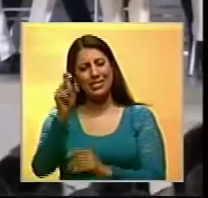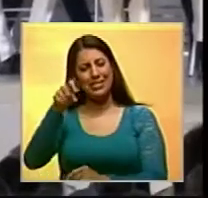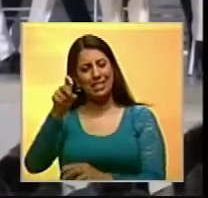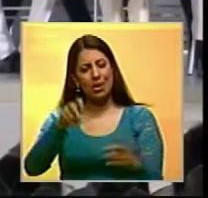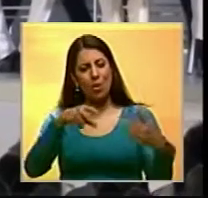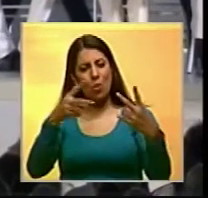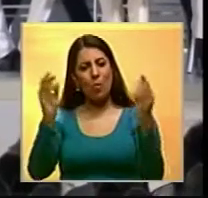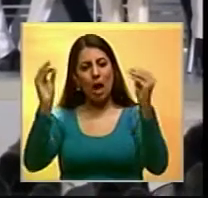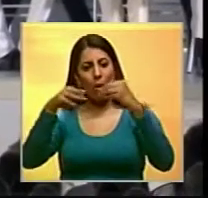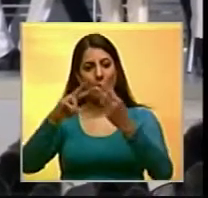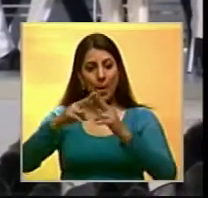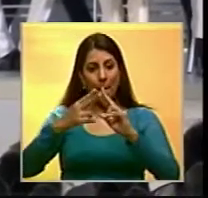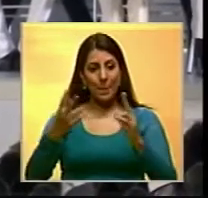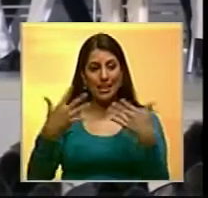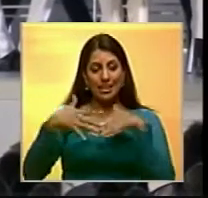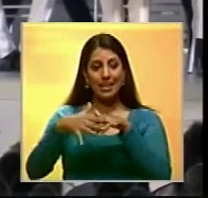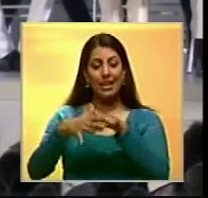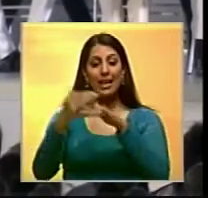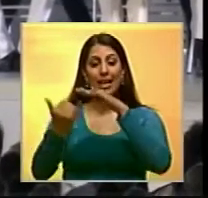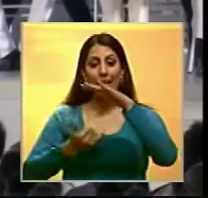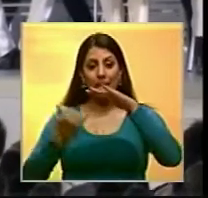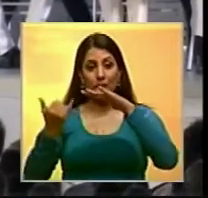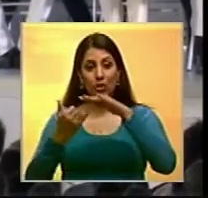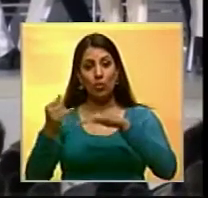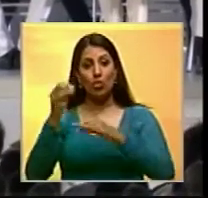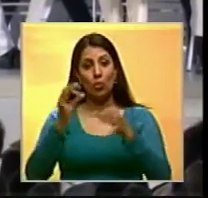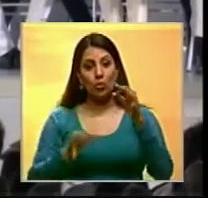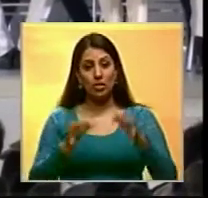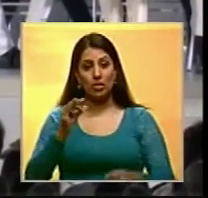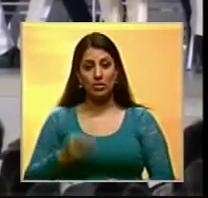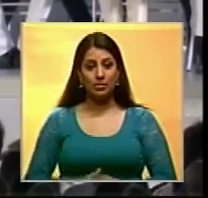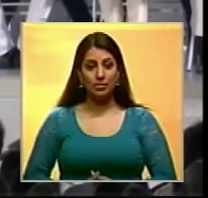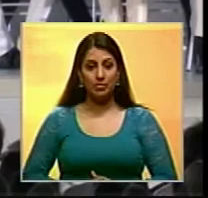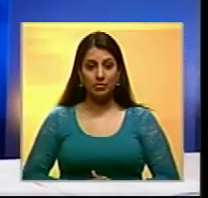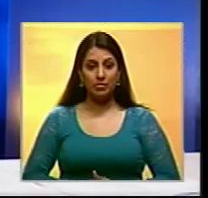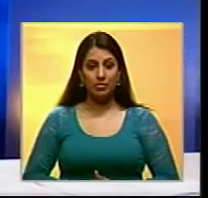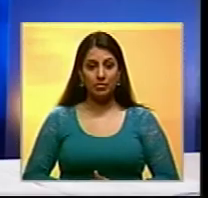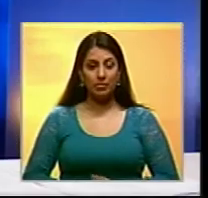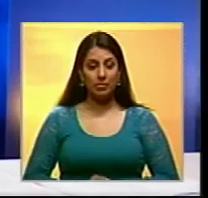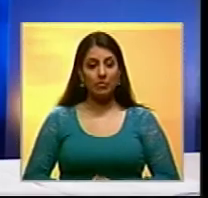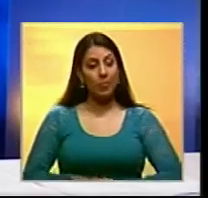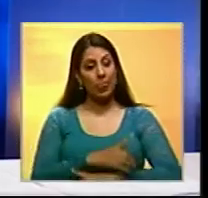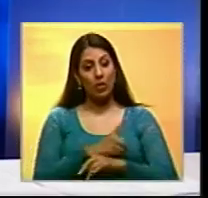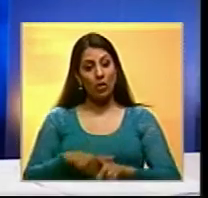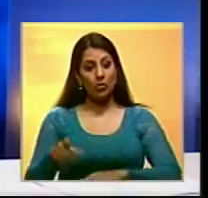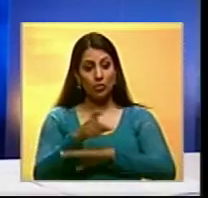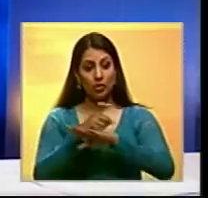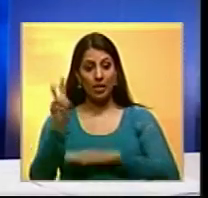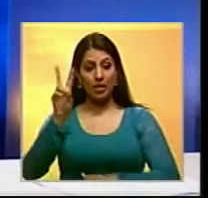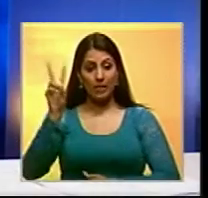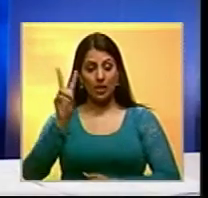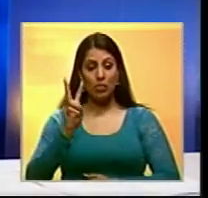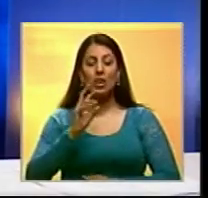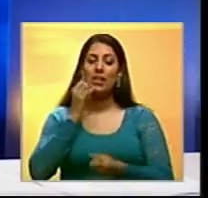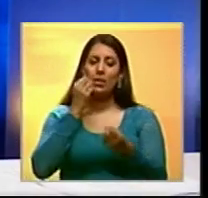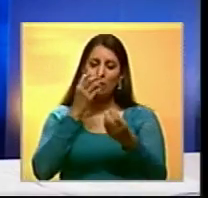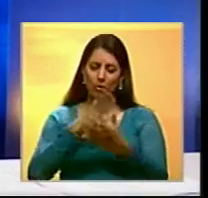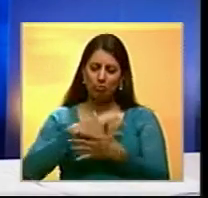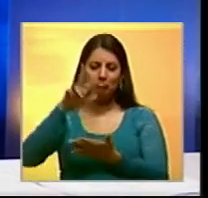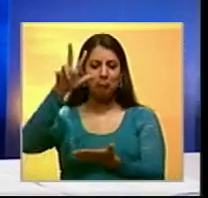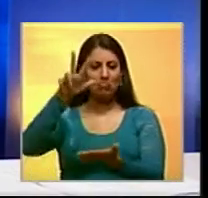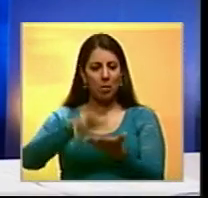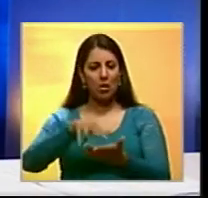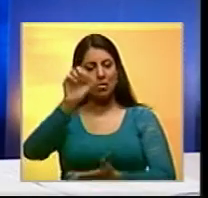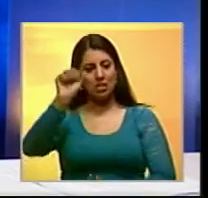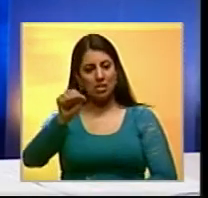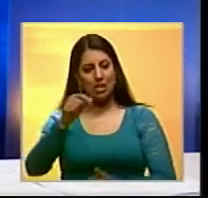de un acuerdo de paz que incluya a las instituciones de justicia. El gobierno venezolano expresó su aprobación